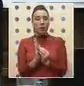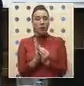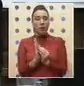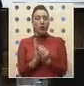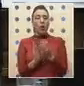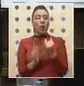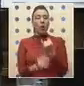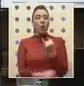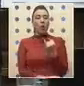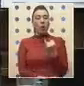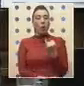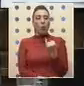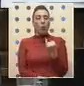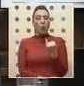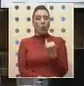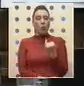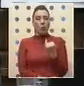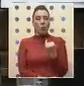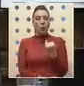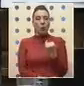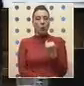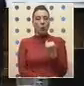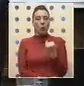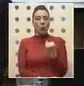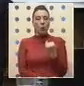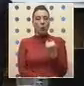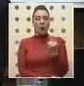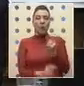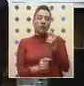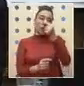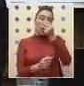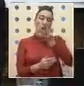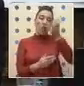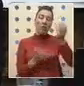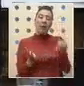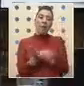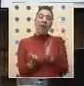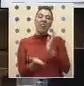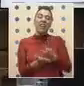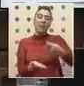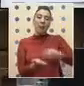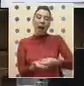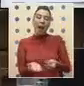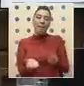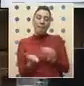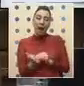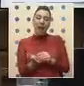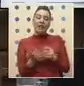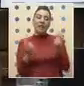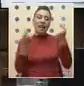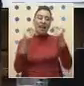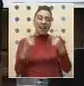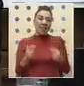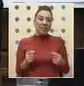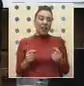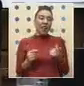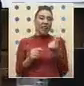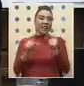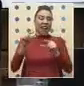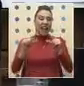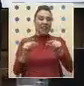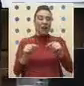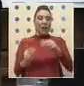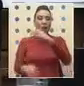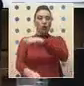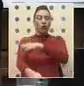cosas, cuánto que quienes contaminen más paguen más, revisar criterios de organización y tarificación en la